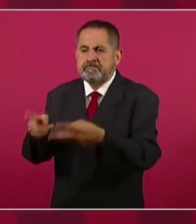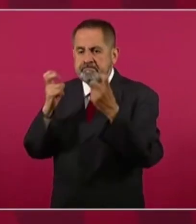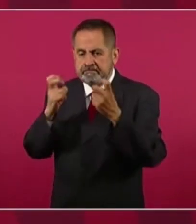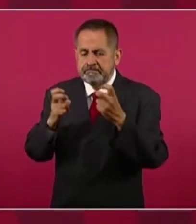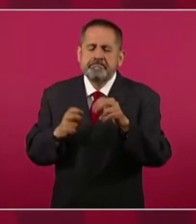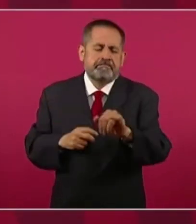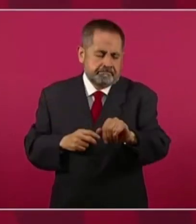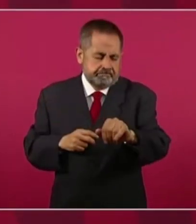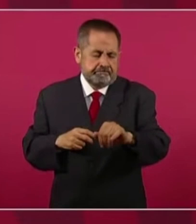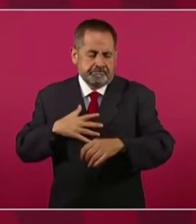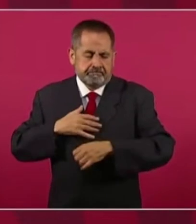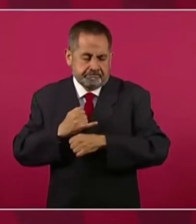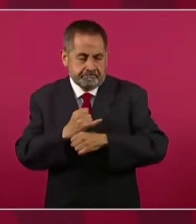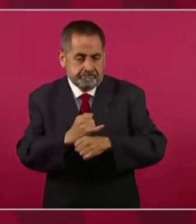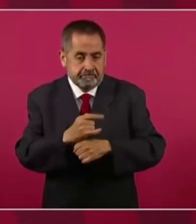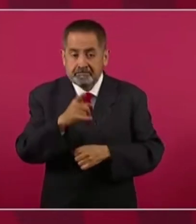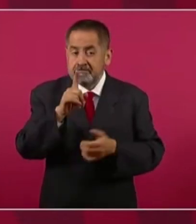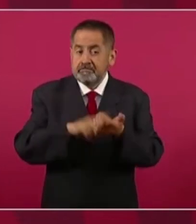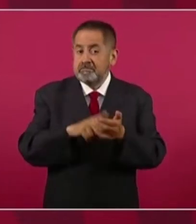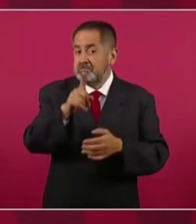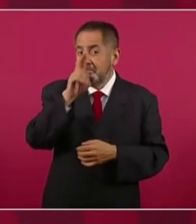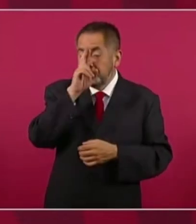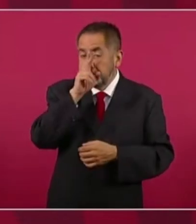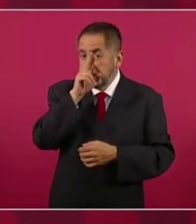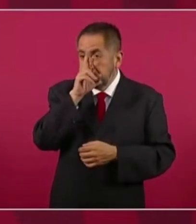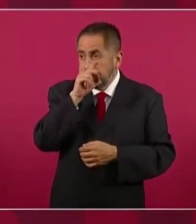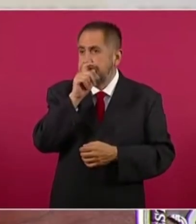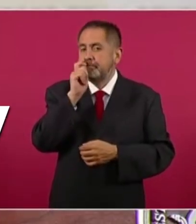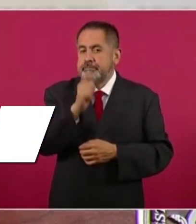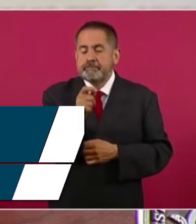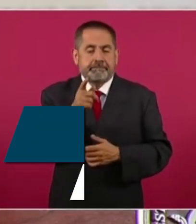preocupante es